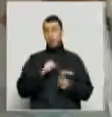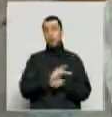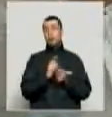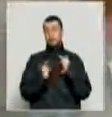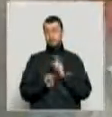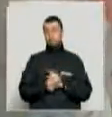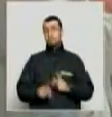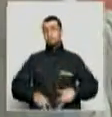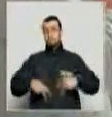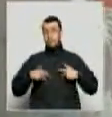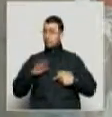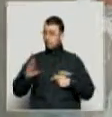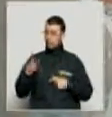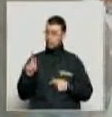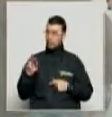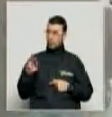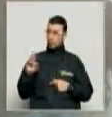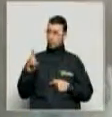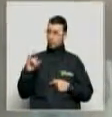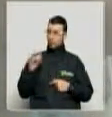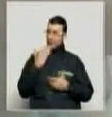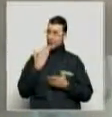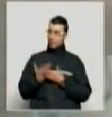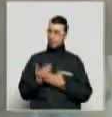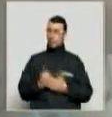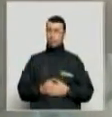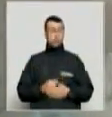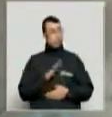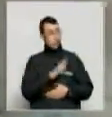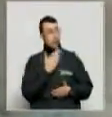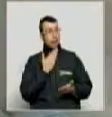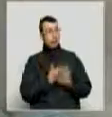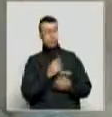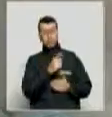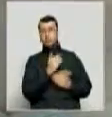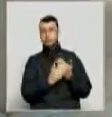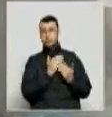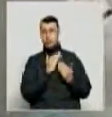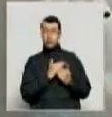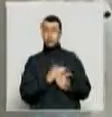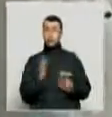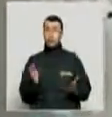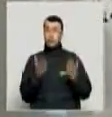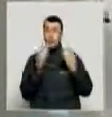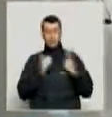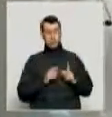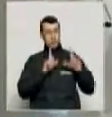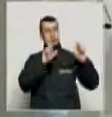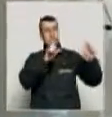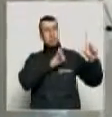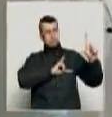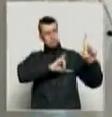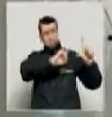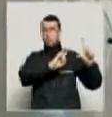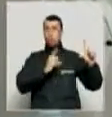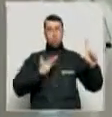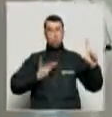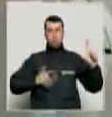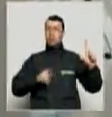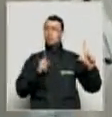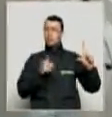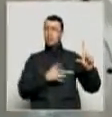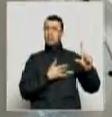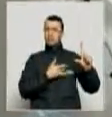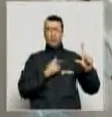pronóstico de la vida. Doctor Freddy, muchas gracias por estar con nosotros. Gracias por la invitación y un mensaje, un electrocardiograma no se le niega a nadie. Si usted ha tenido